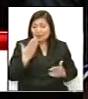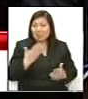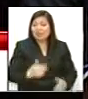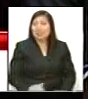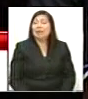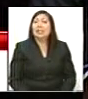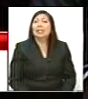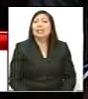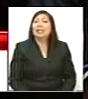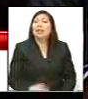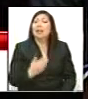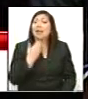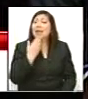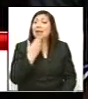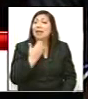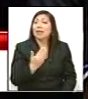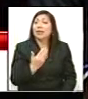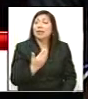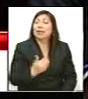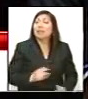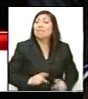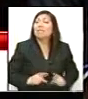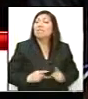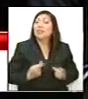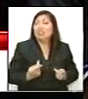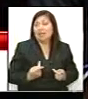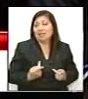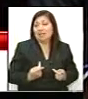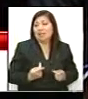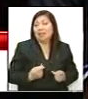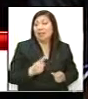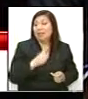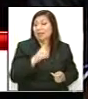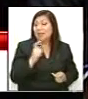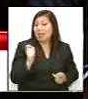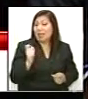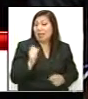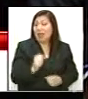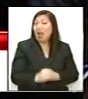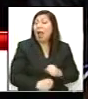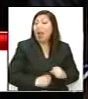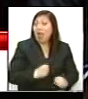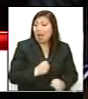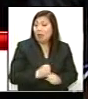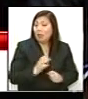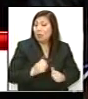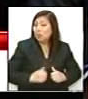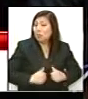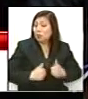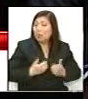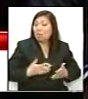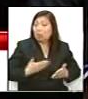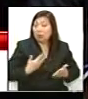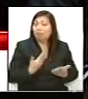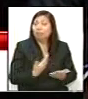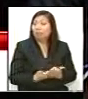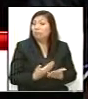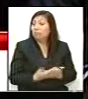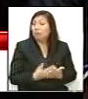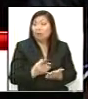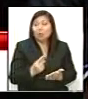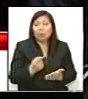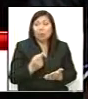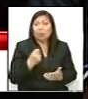que hay agradecimientos que se hacen en vida, señor. A los 100 años del señor Bedoya hemos podido comprobar no solamente